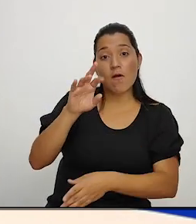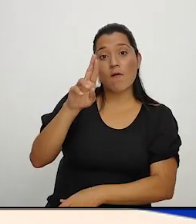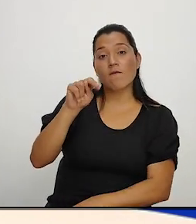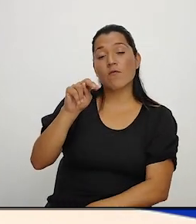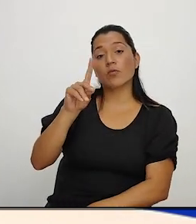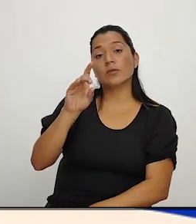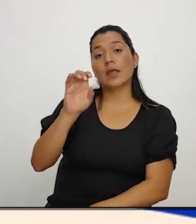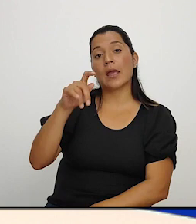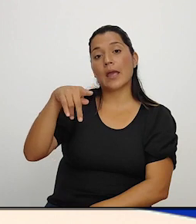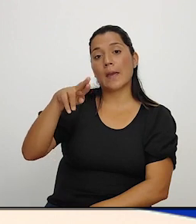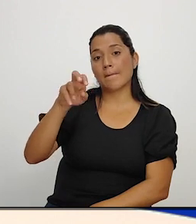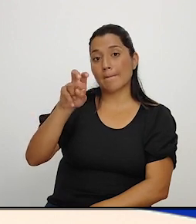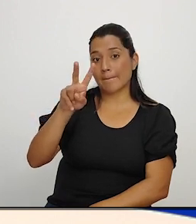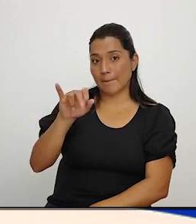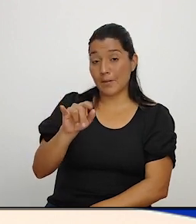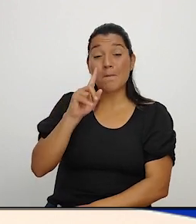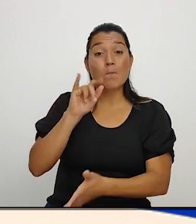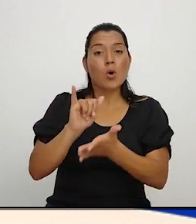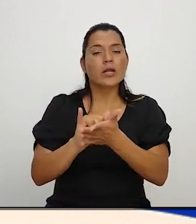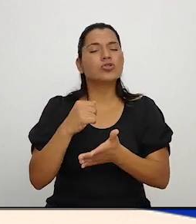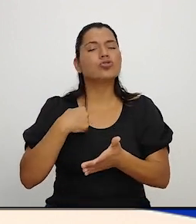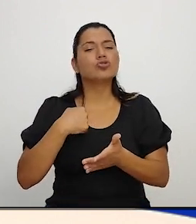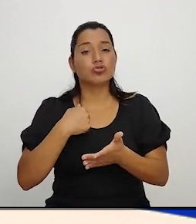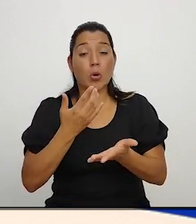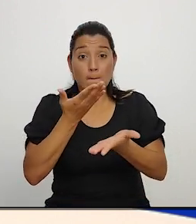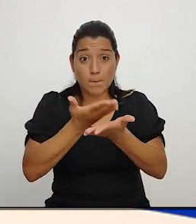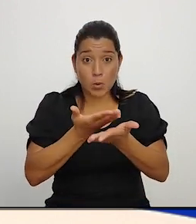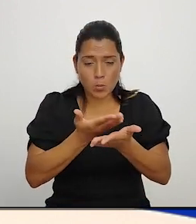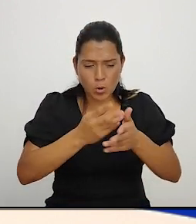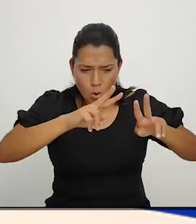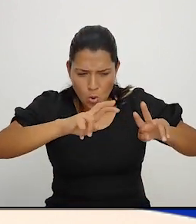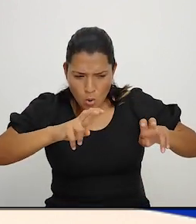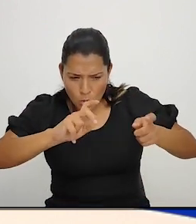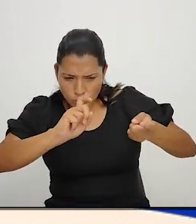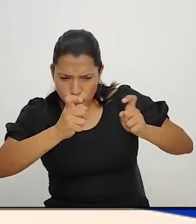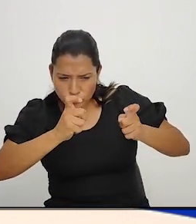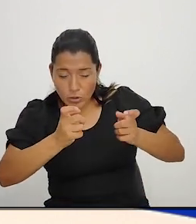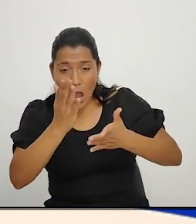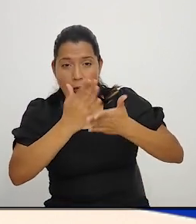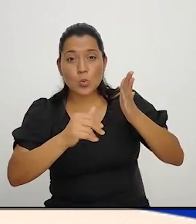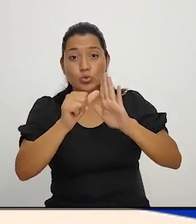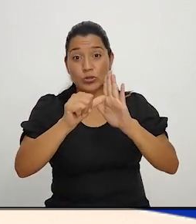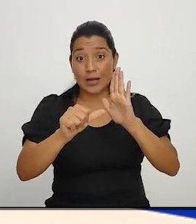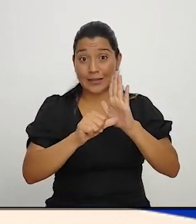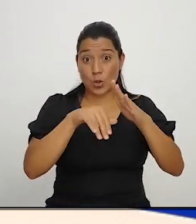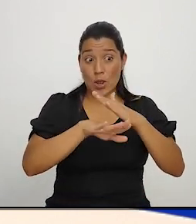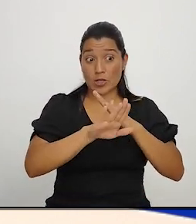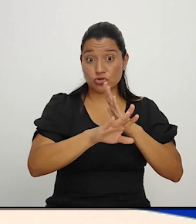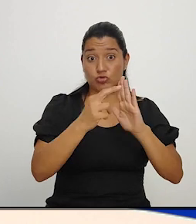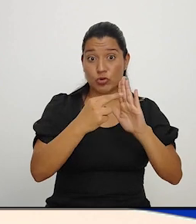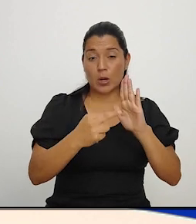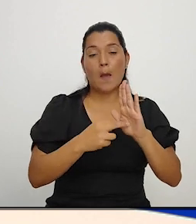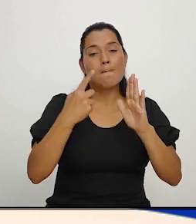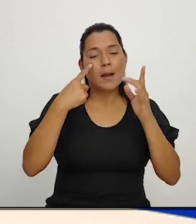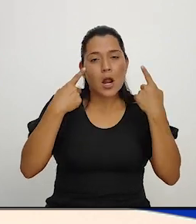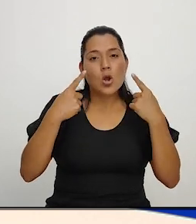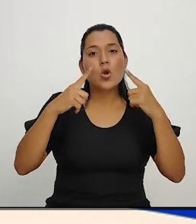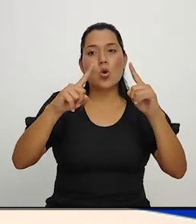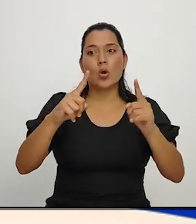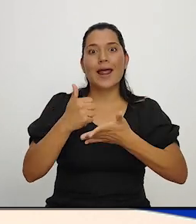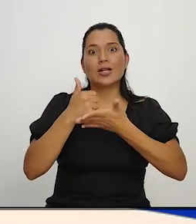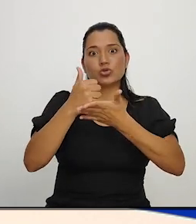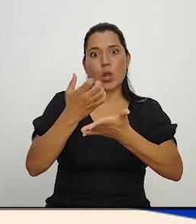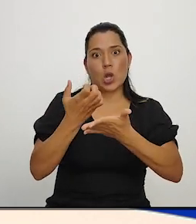propongo la revisión modificación y ajustes de artículos de su reglamento para impactar en la economía de la